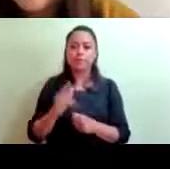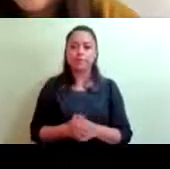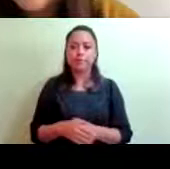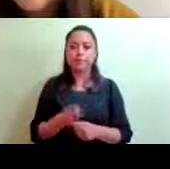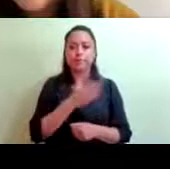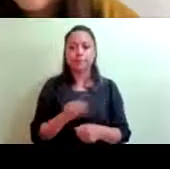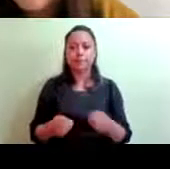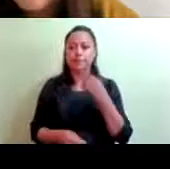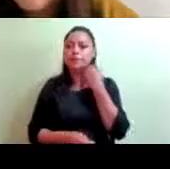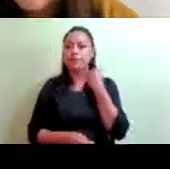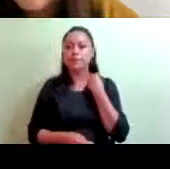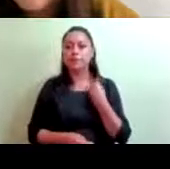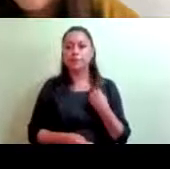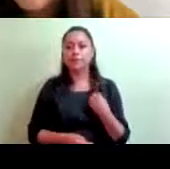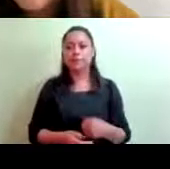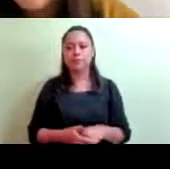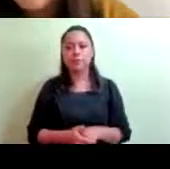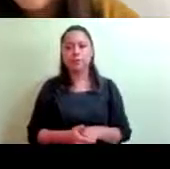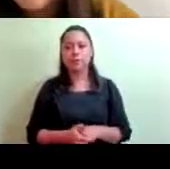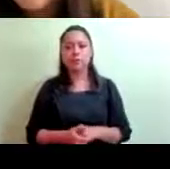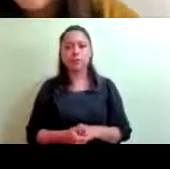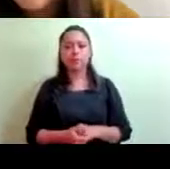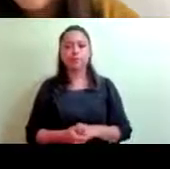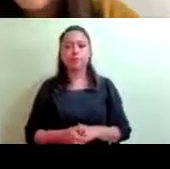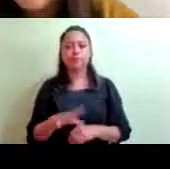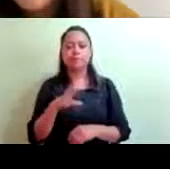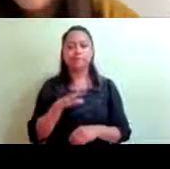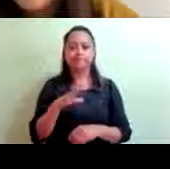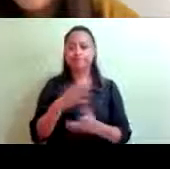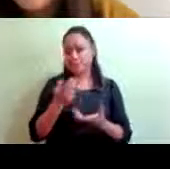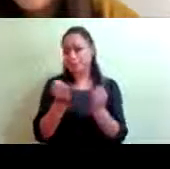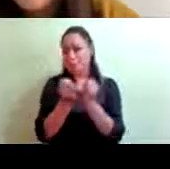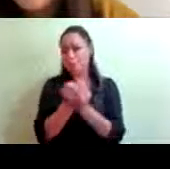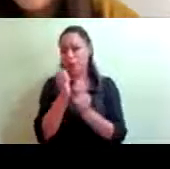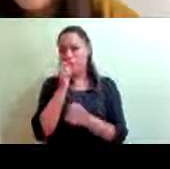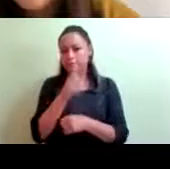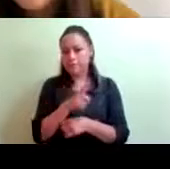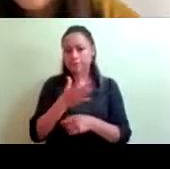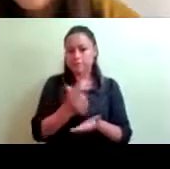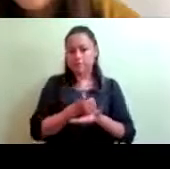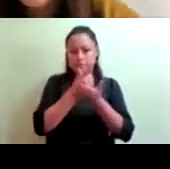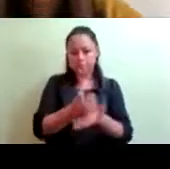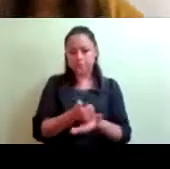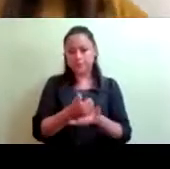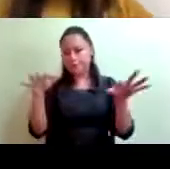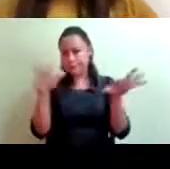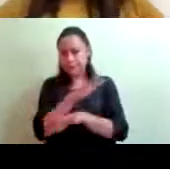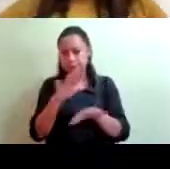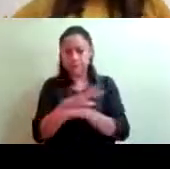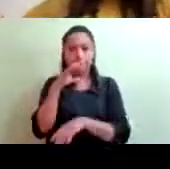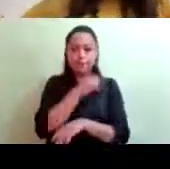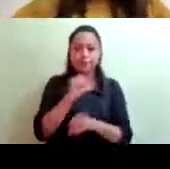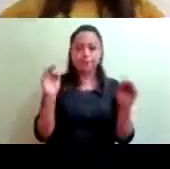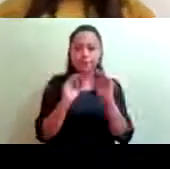de estas cuestiones. También contribuye al cambio climático, ¿no? Con estrategias para el manejo de carbono, aumentando las áreas